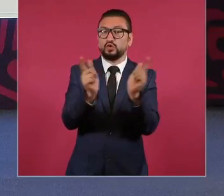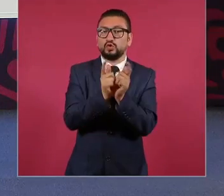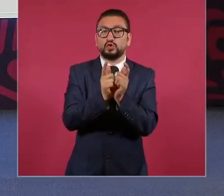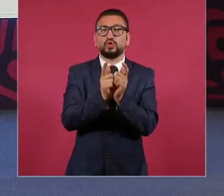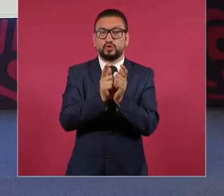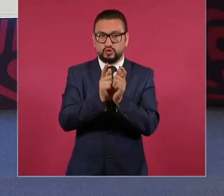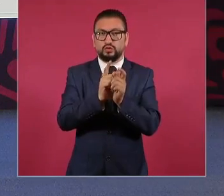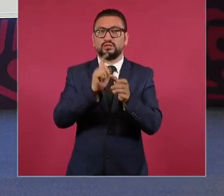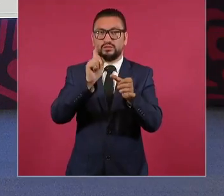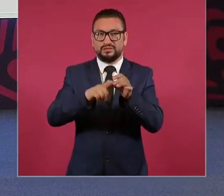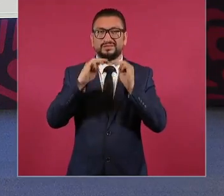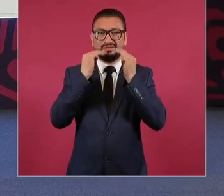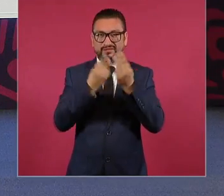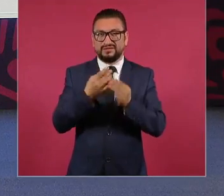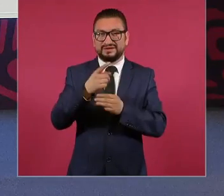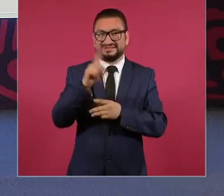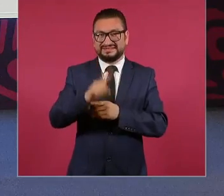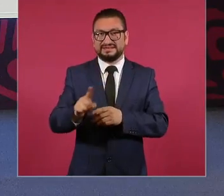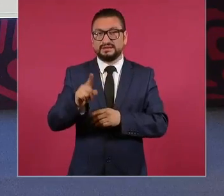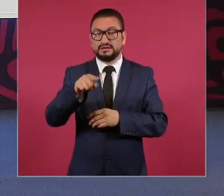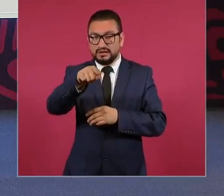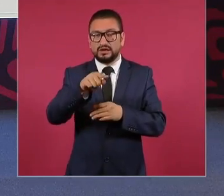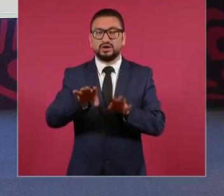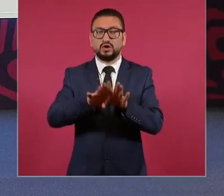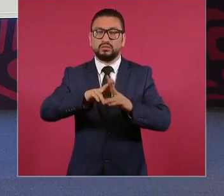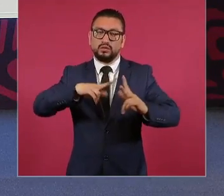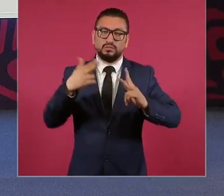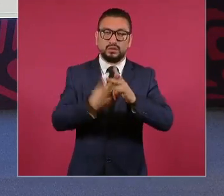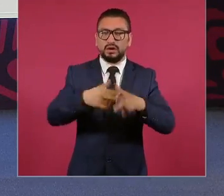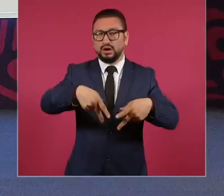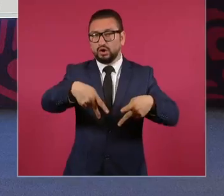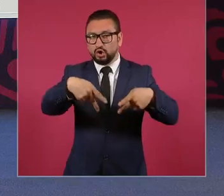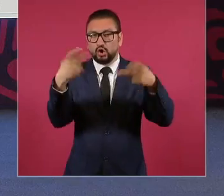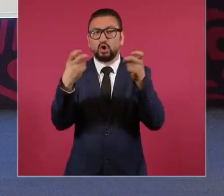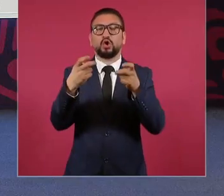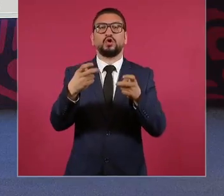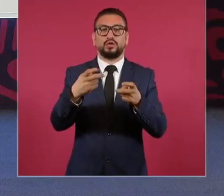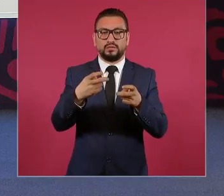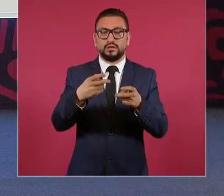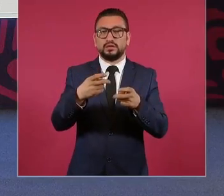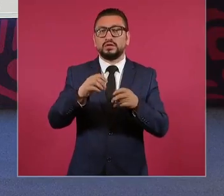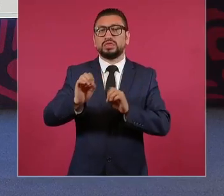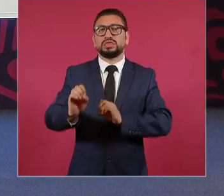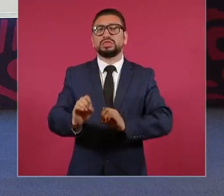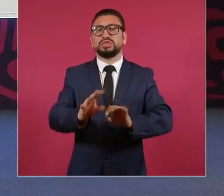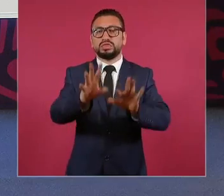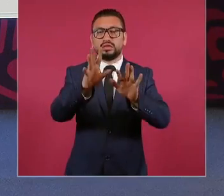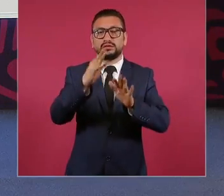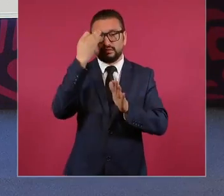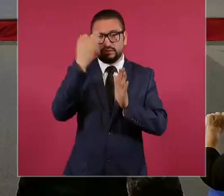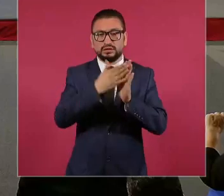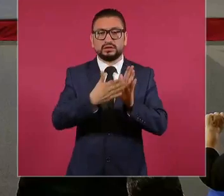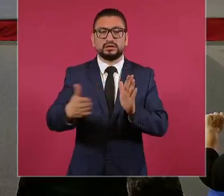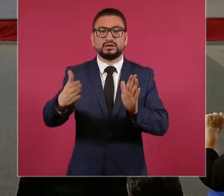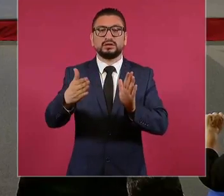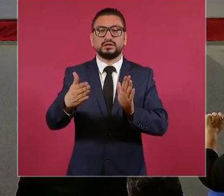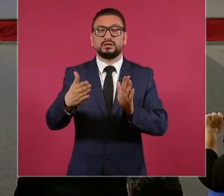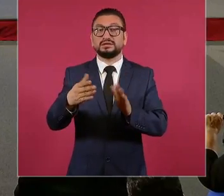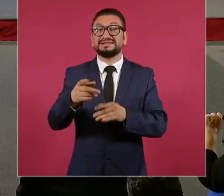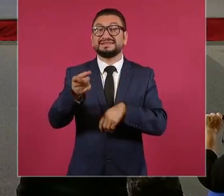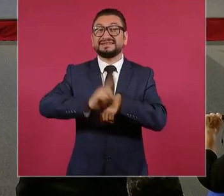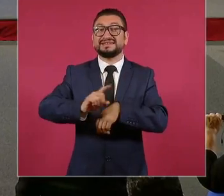de los Zetas y los delitos, homicidio y robo. Y el plazo otorgado para la liberación en